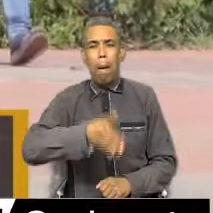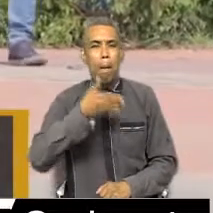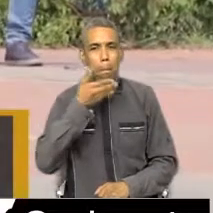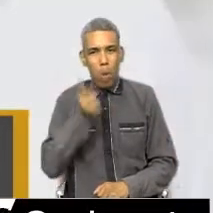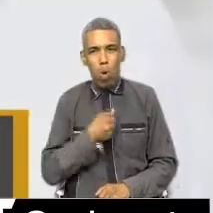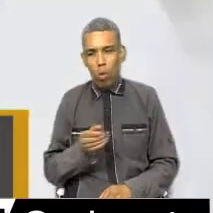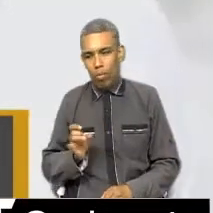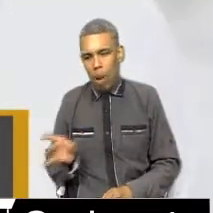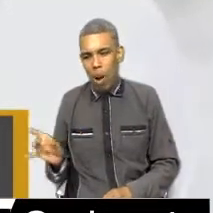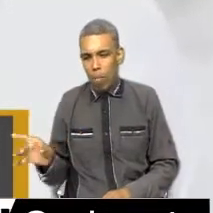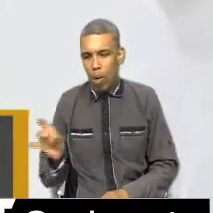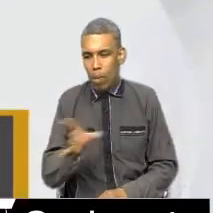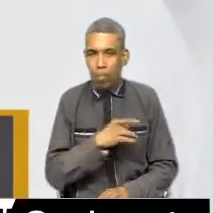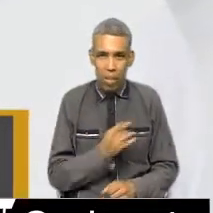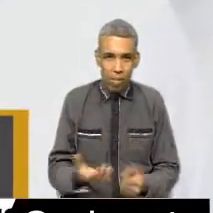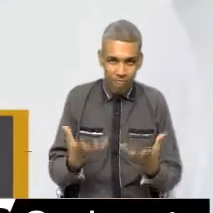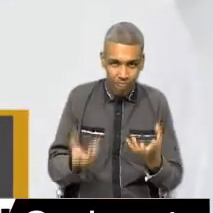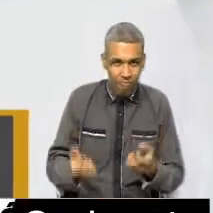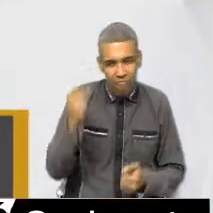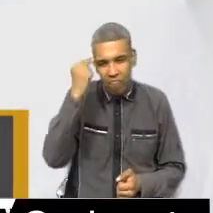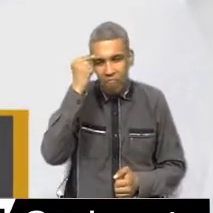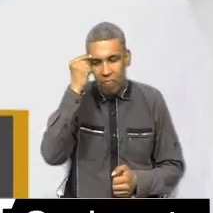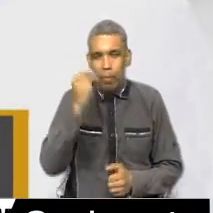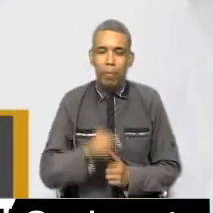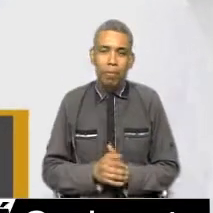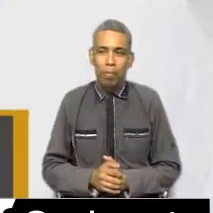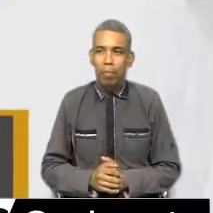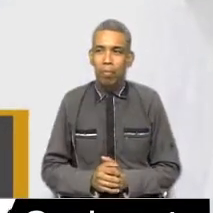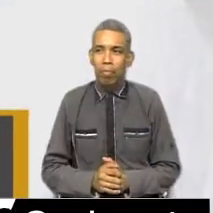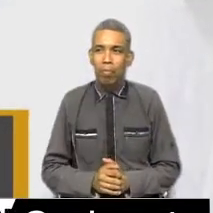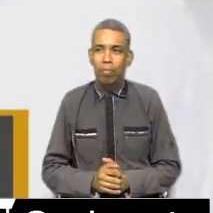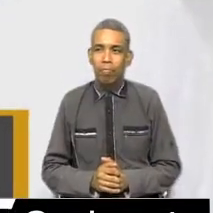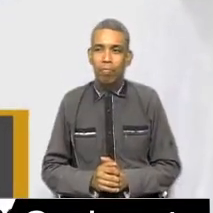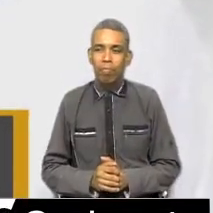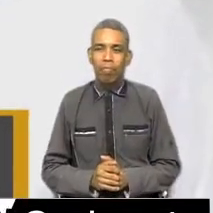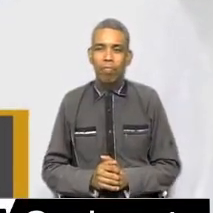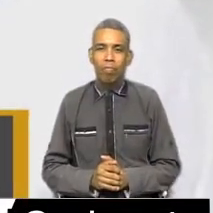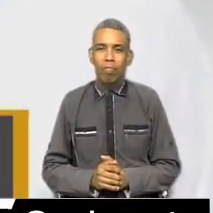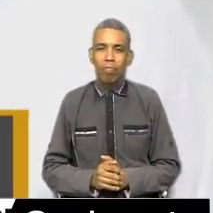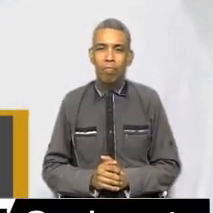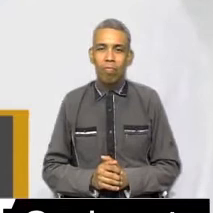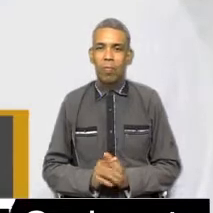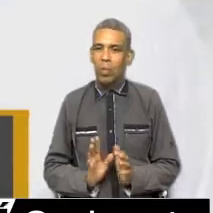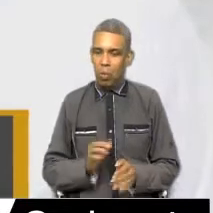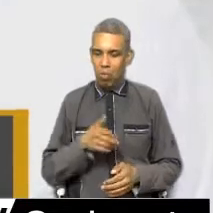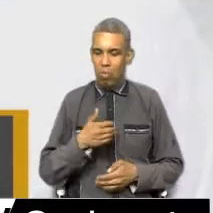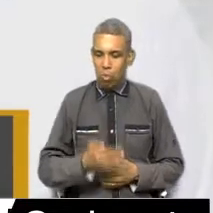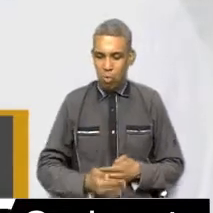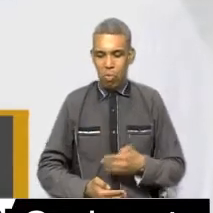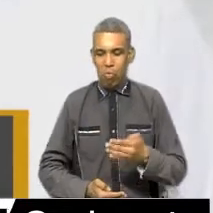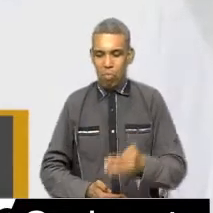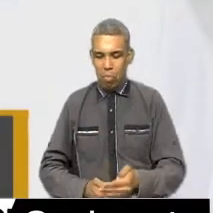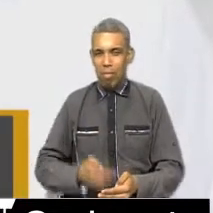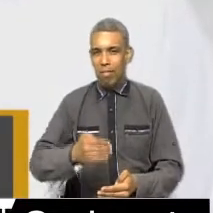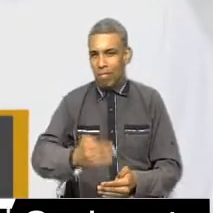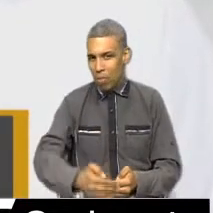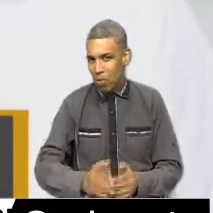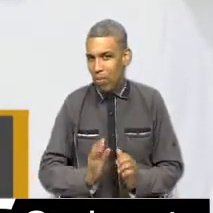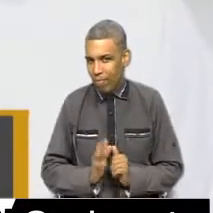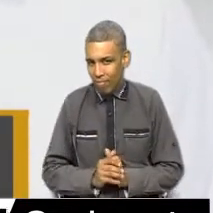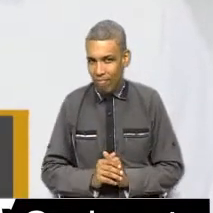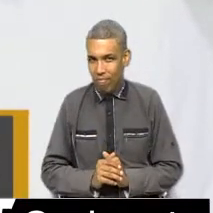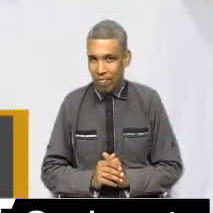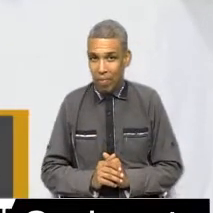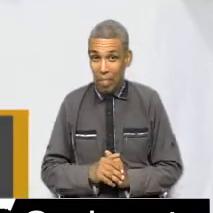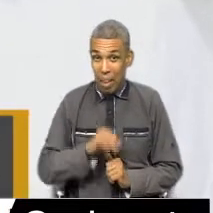que iniciamos el proceso de caminar con pies firmes a convertirnos en la institución más importante de educación superior del